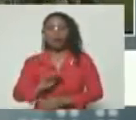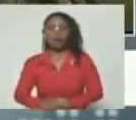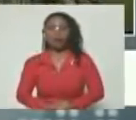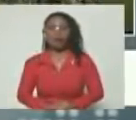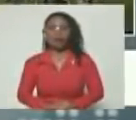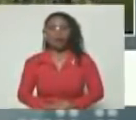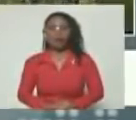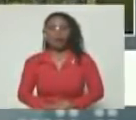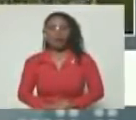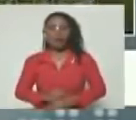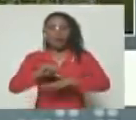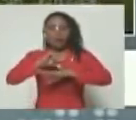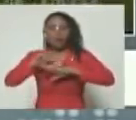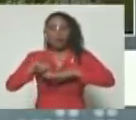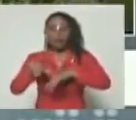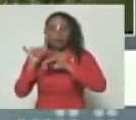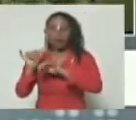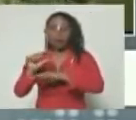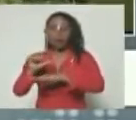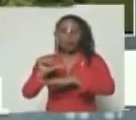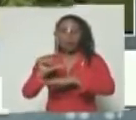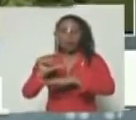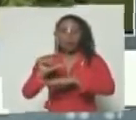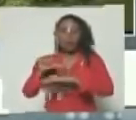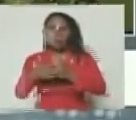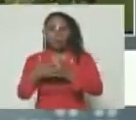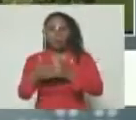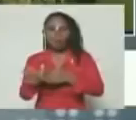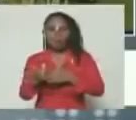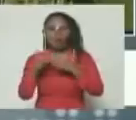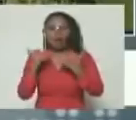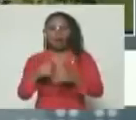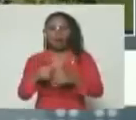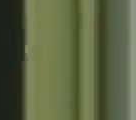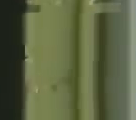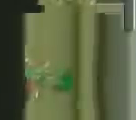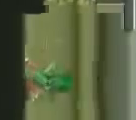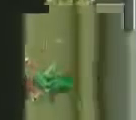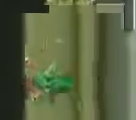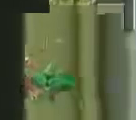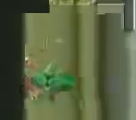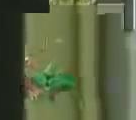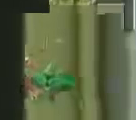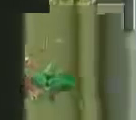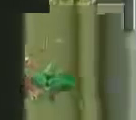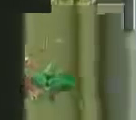Y lo operaron, ahí mismo lo operaron. Le abrieron, estaba bueno con el pie pisado. No.